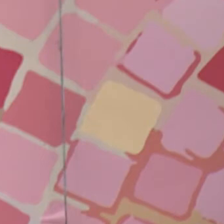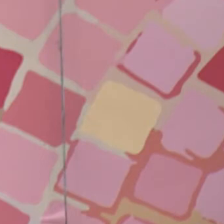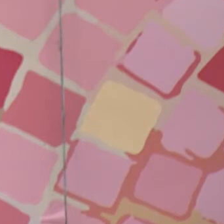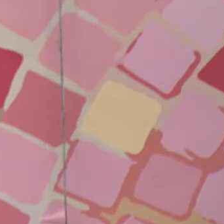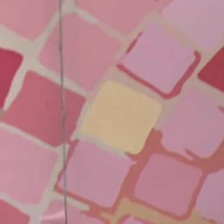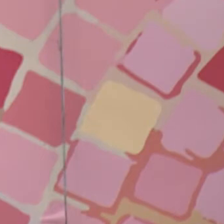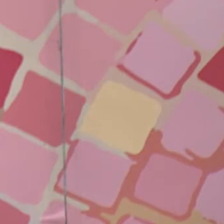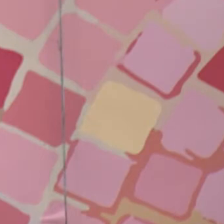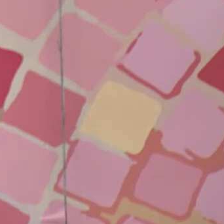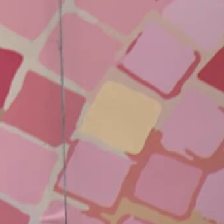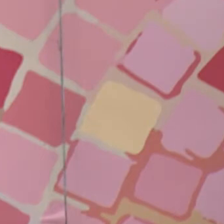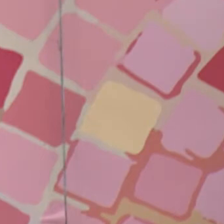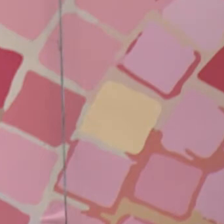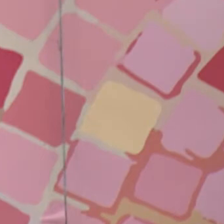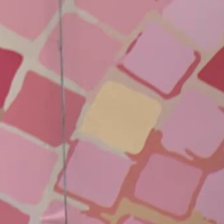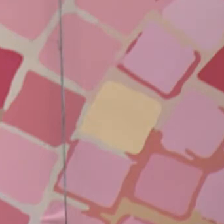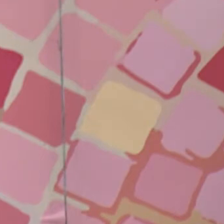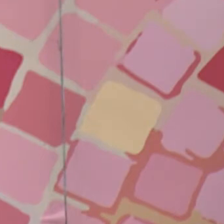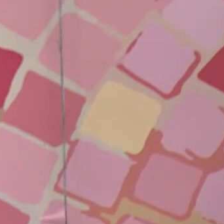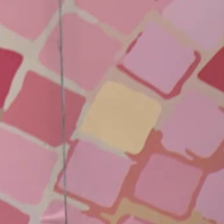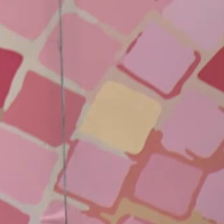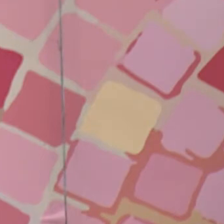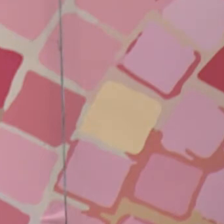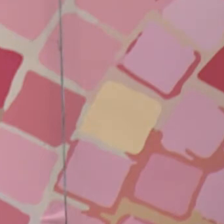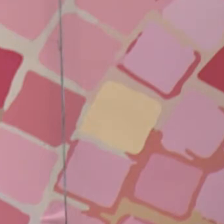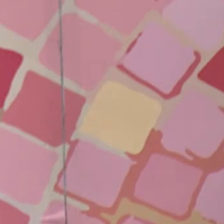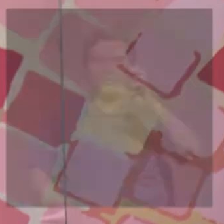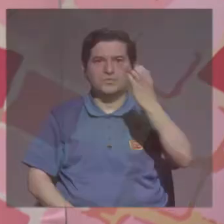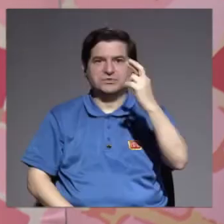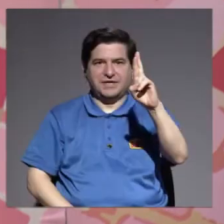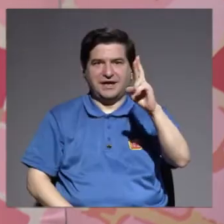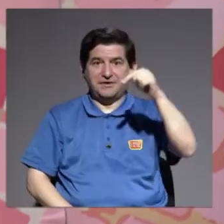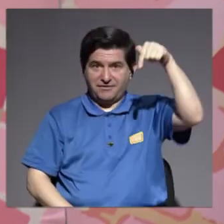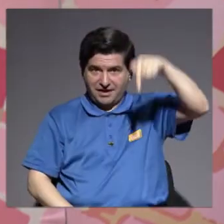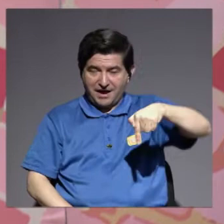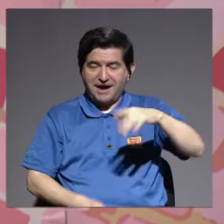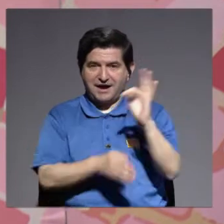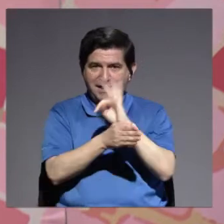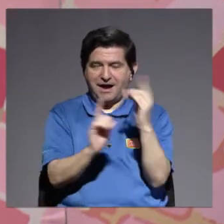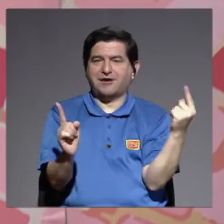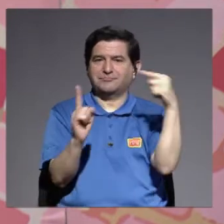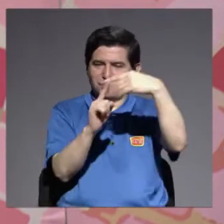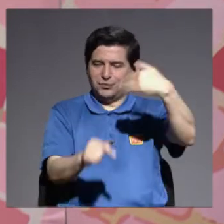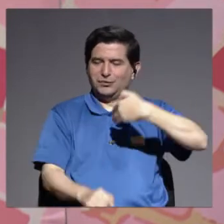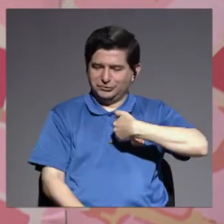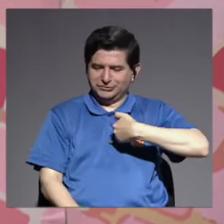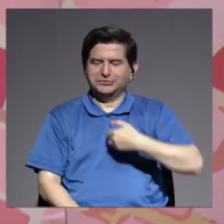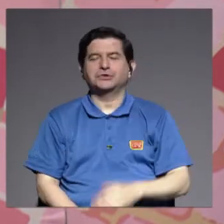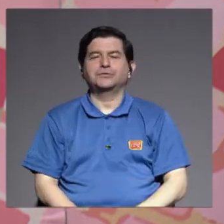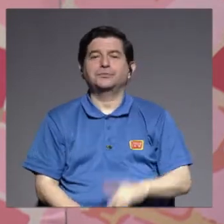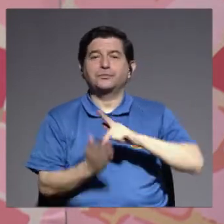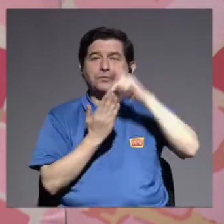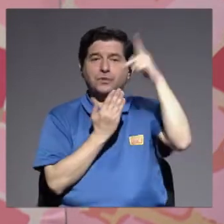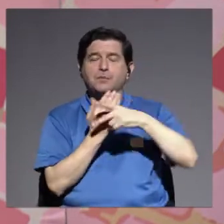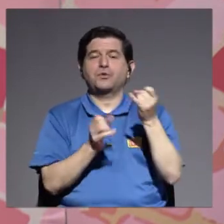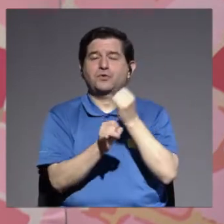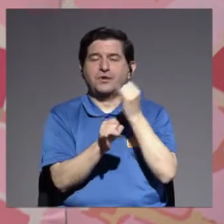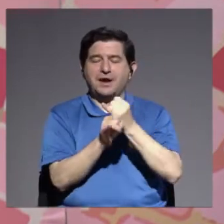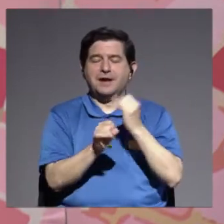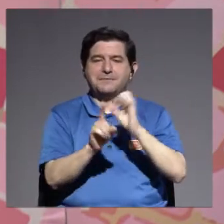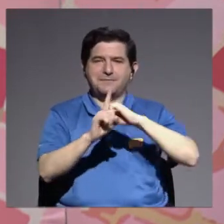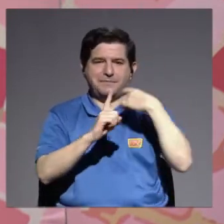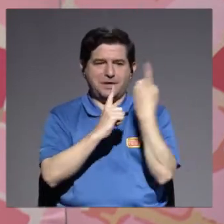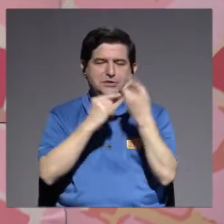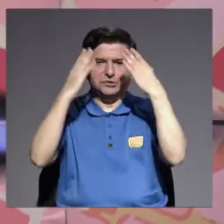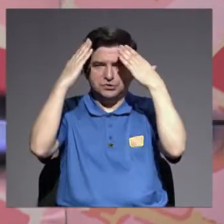Gracias por su sintonía. Estamos aquí desde el canal UCR, donde hacemos televisión con sentido. El programa institucional de la Sociedad